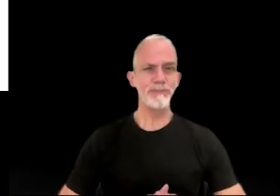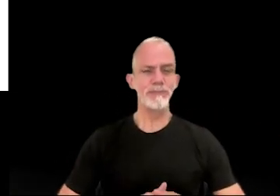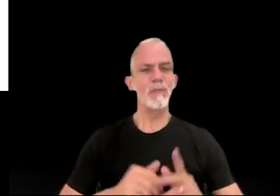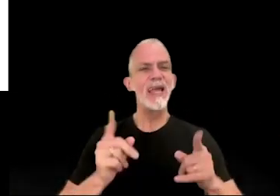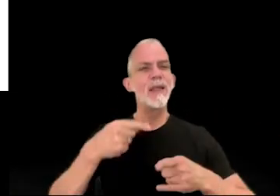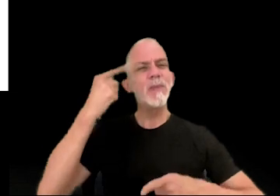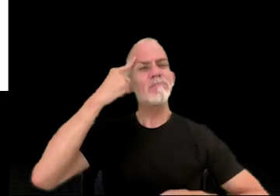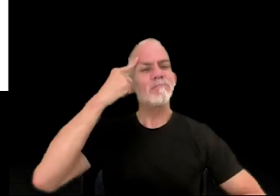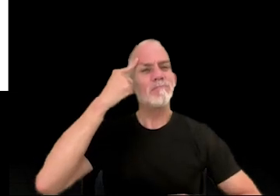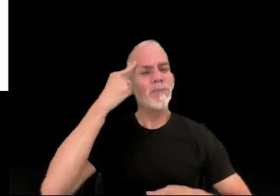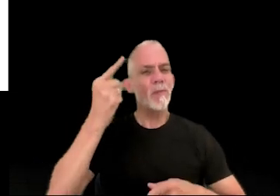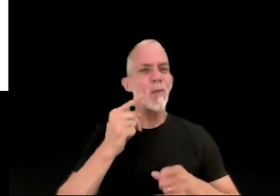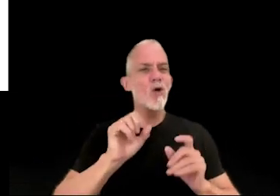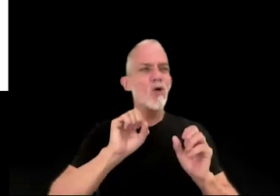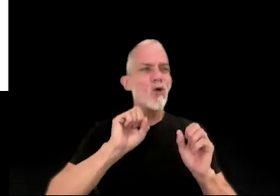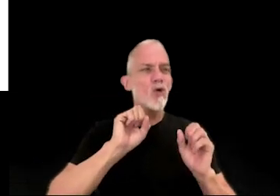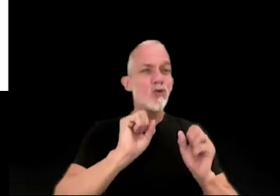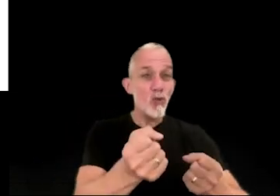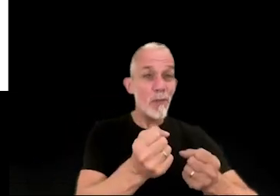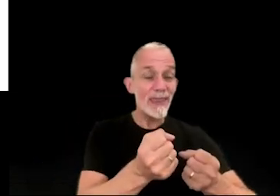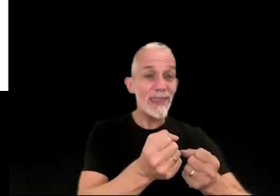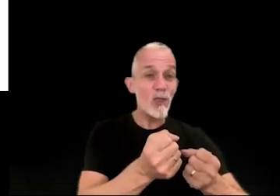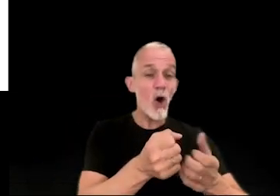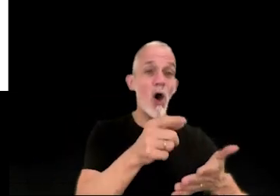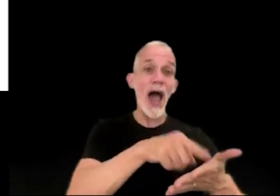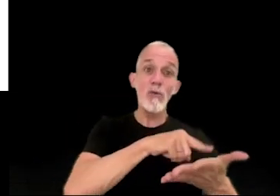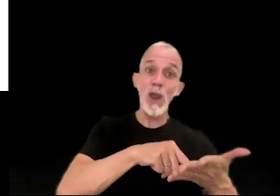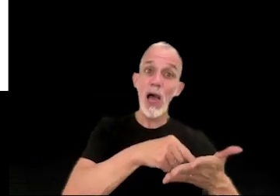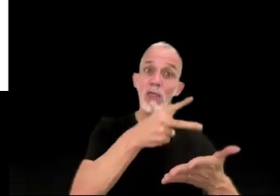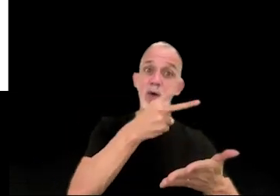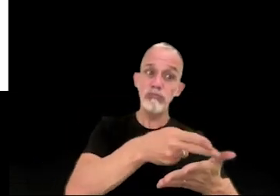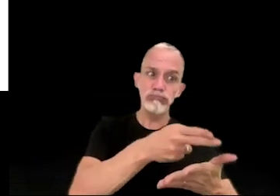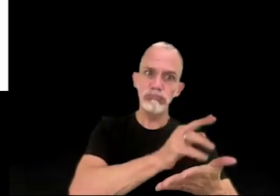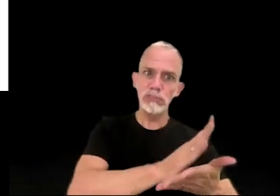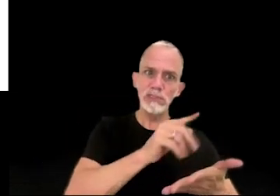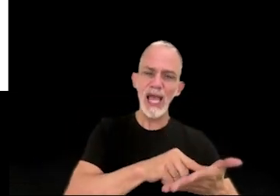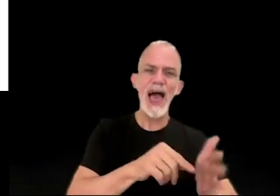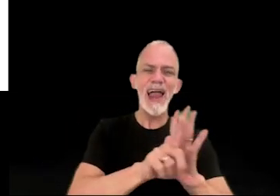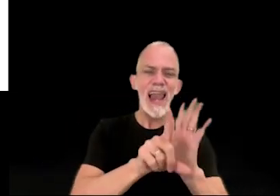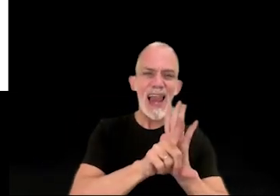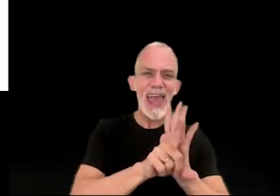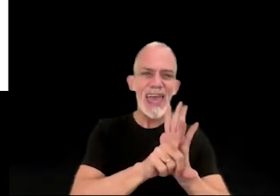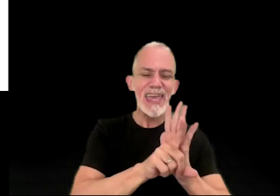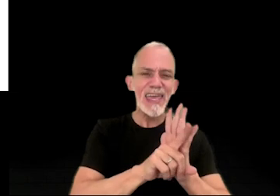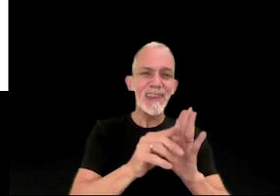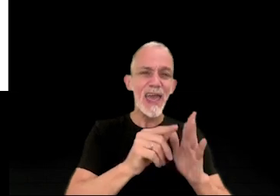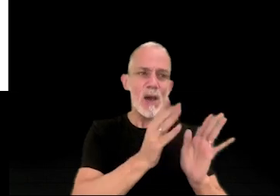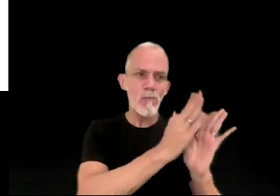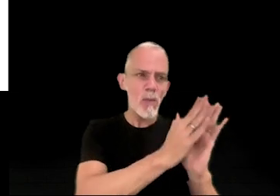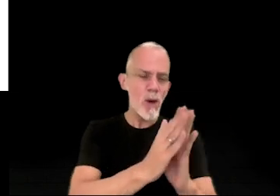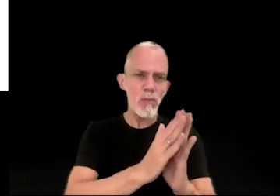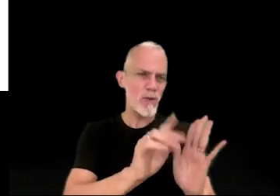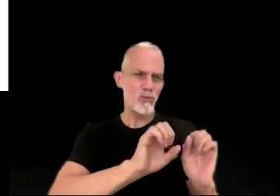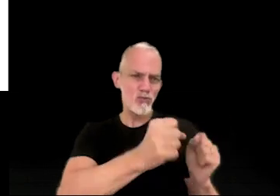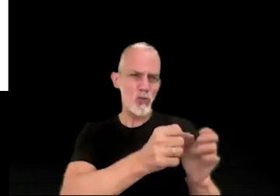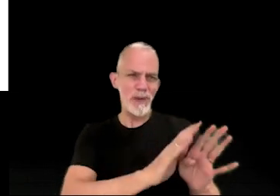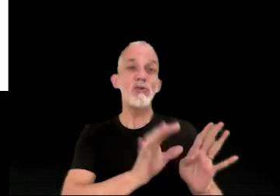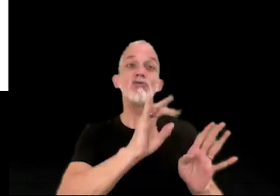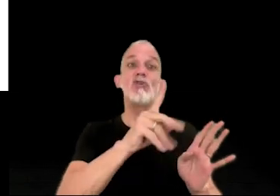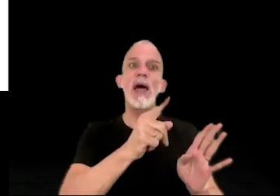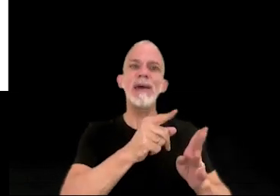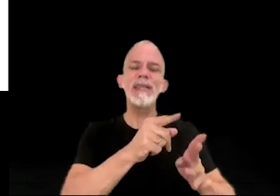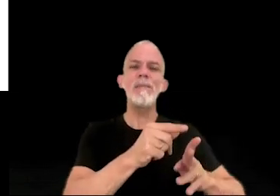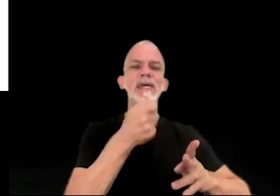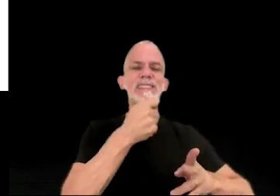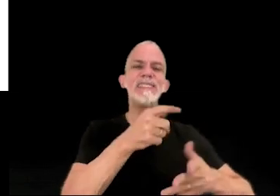no hay suspensión de la prescripción de la Ley de Procedimiento Tributario, es solamente una suspensión de la prescripción en materia